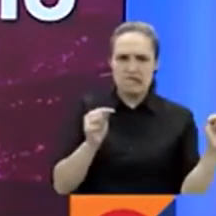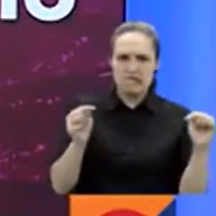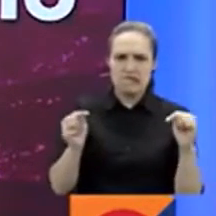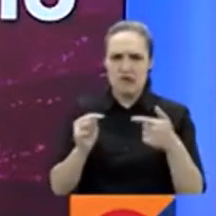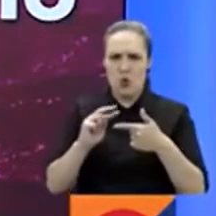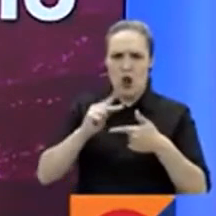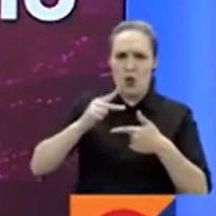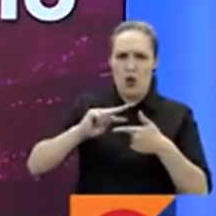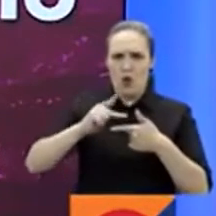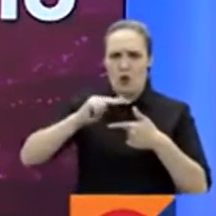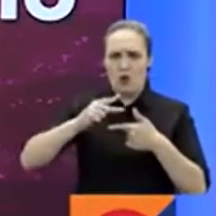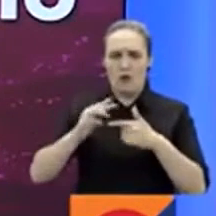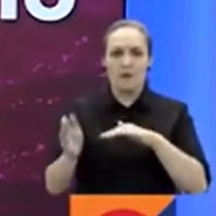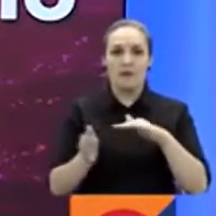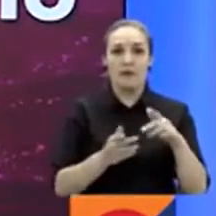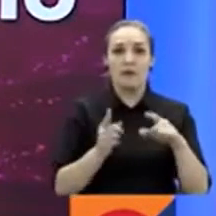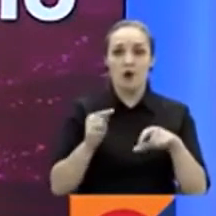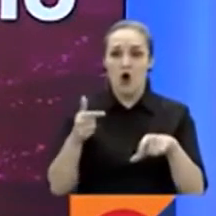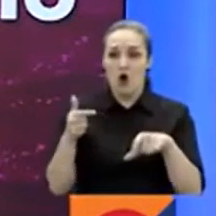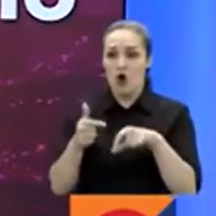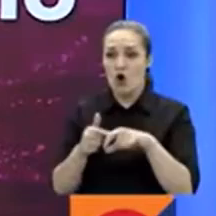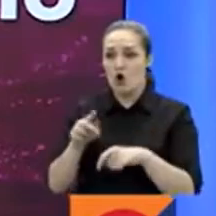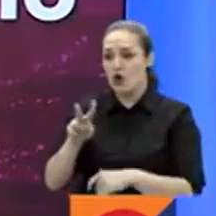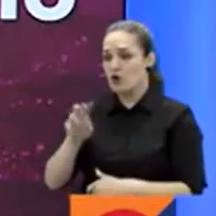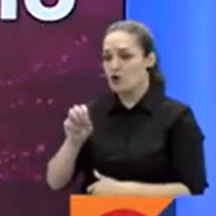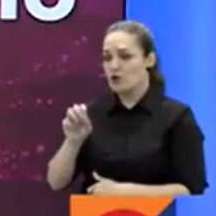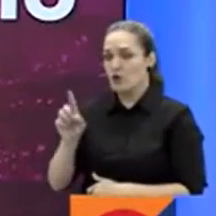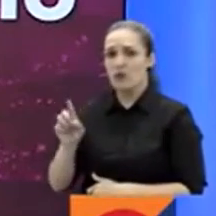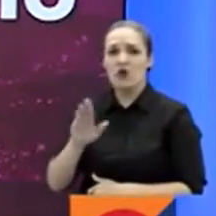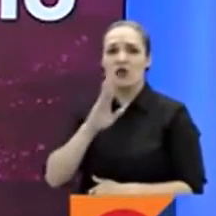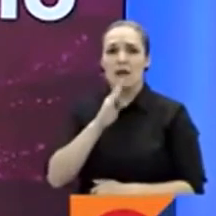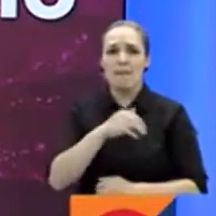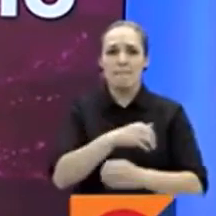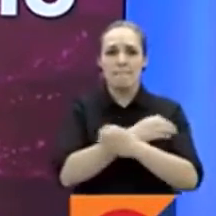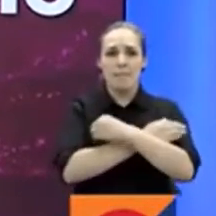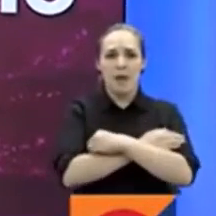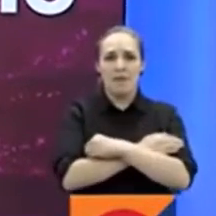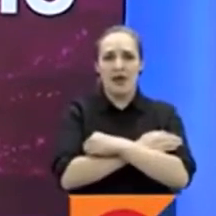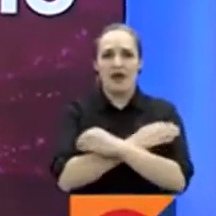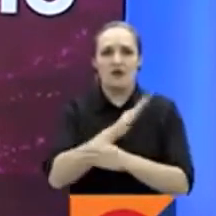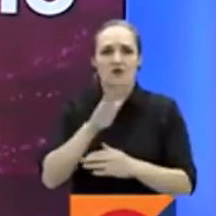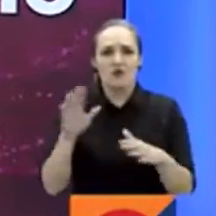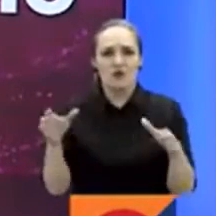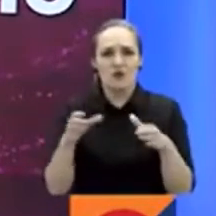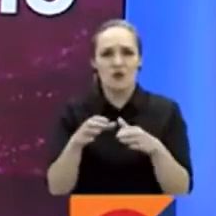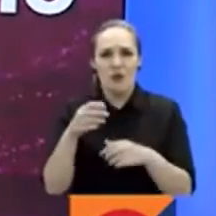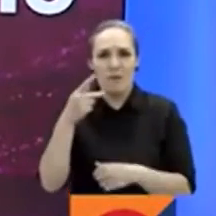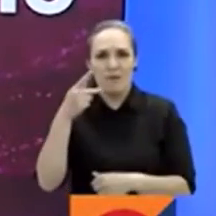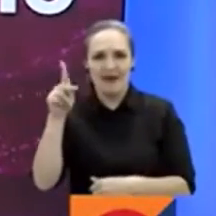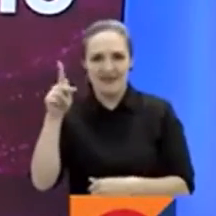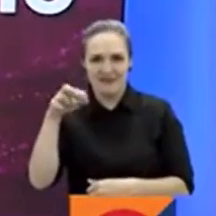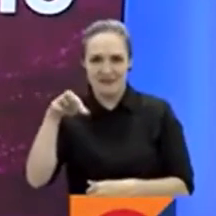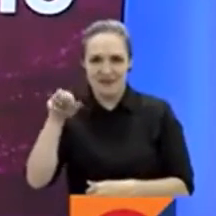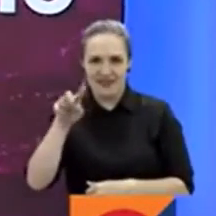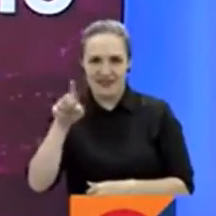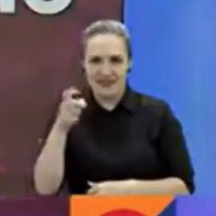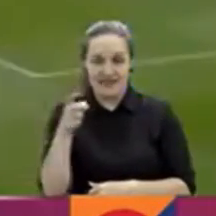vamos a registrar el gol número 201 de Kylian Mbappé con la camiseta del PSG, con la que ya hace historia.